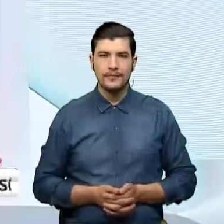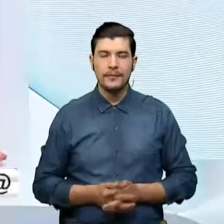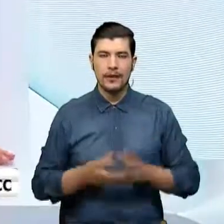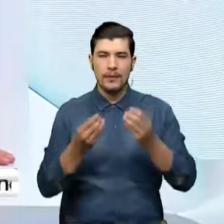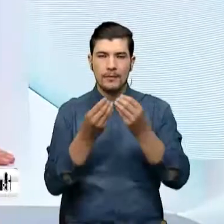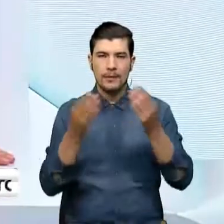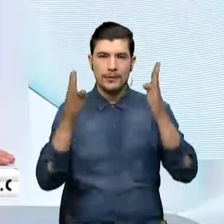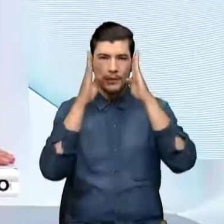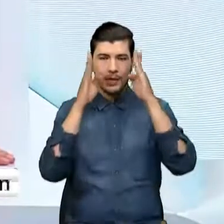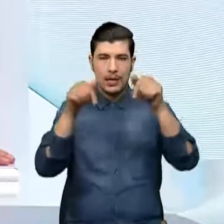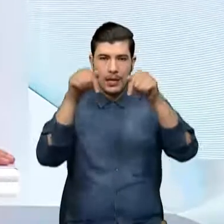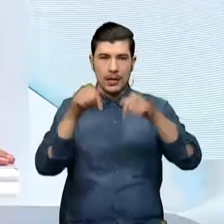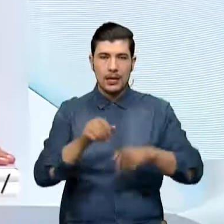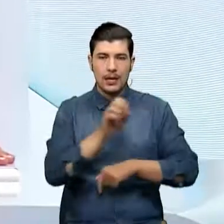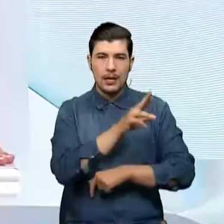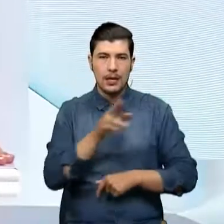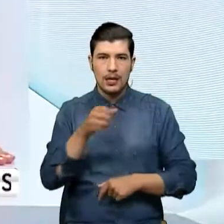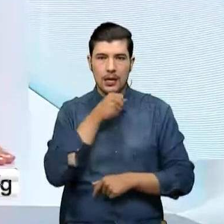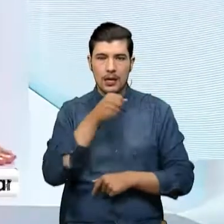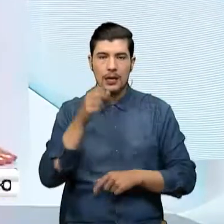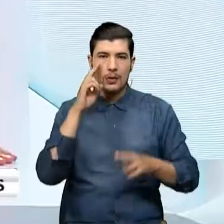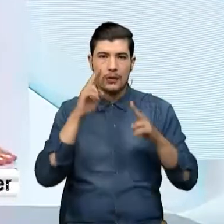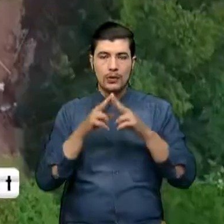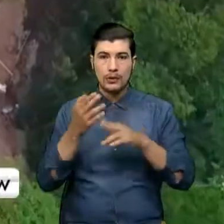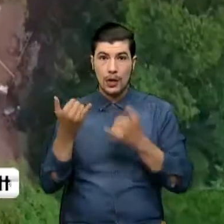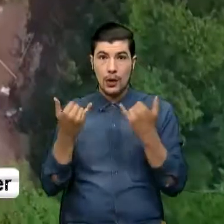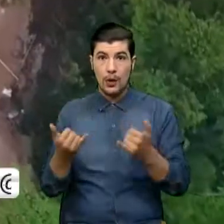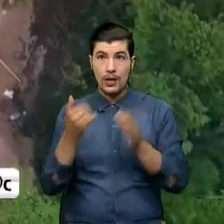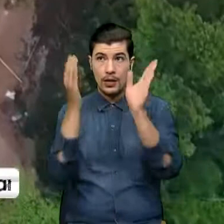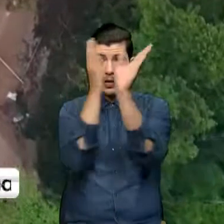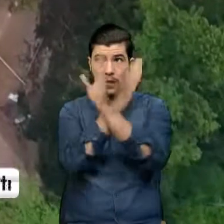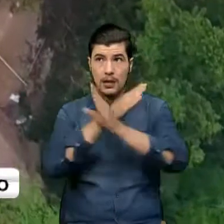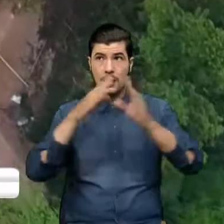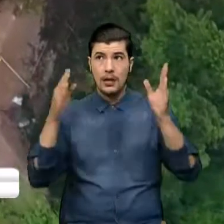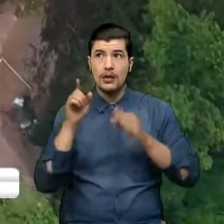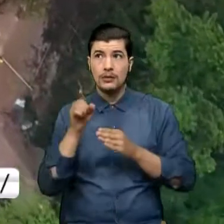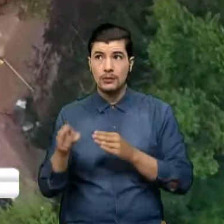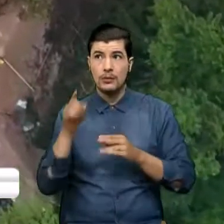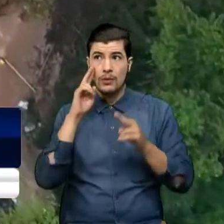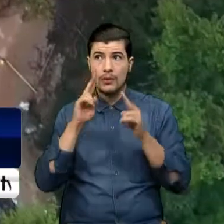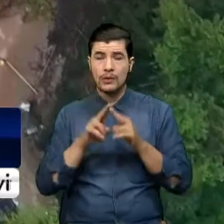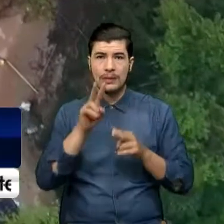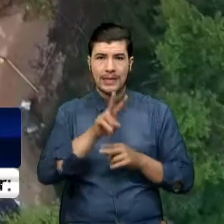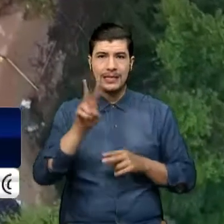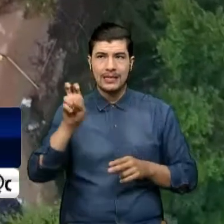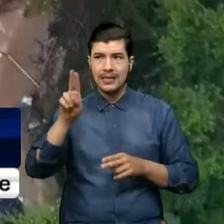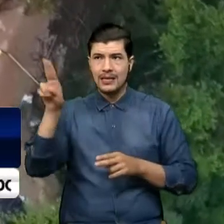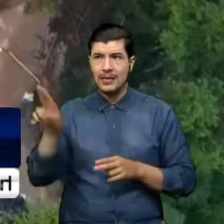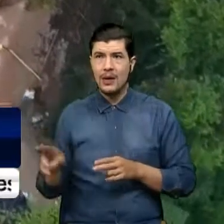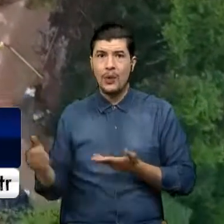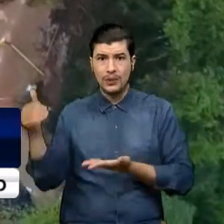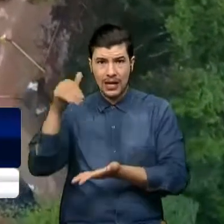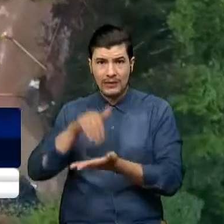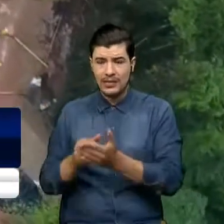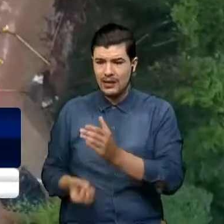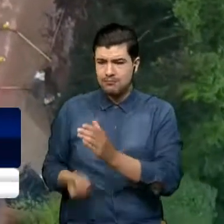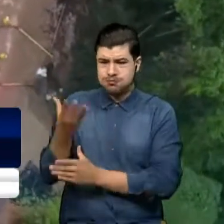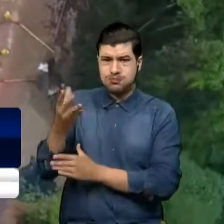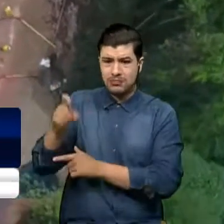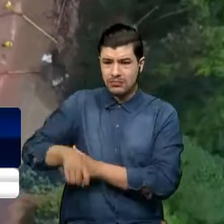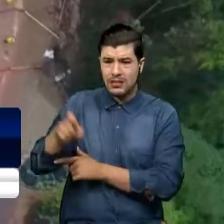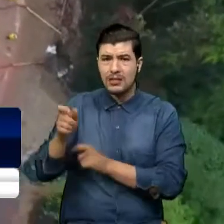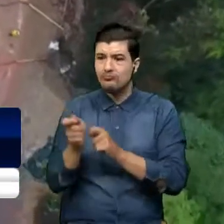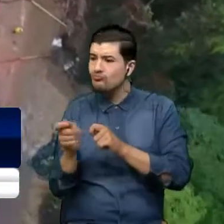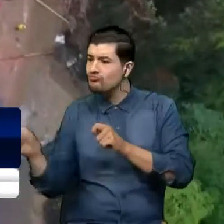Y mucha atención, que Oriente Noticias conoció que en la madrugada de hoy, martes 27 de marzo, se habría registrado una nueva erupción de crudo a